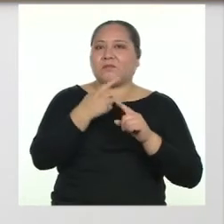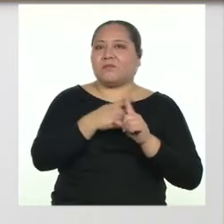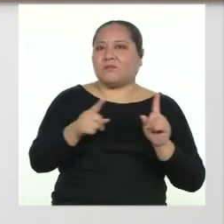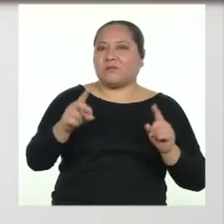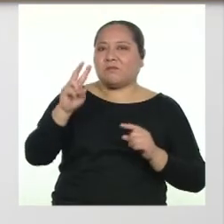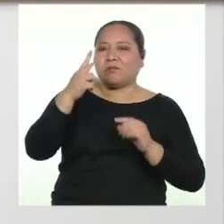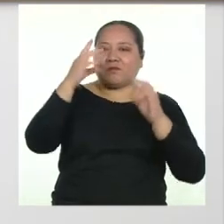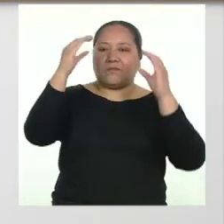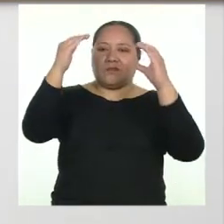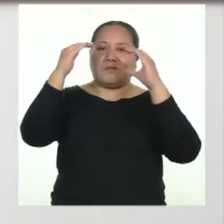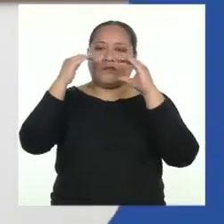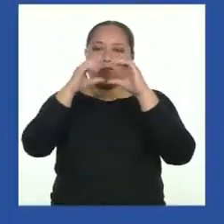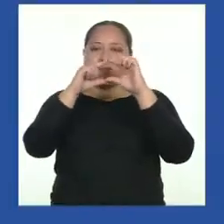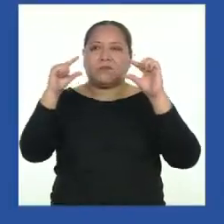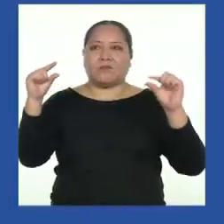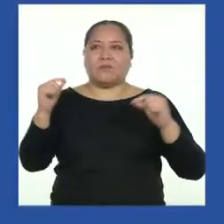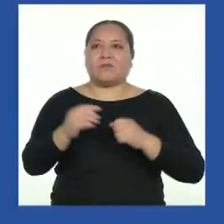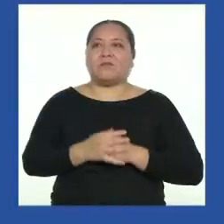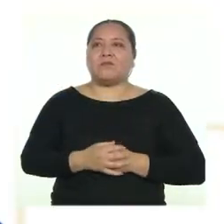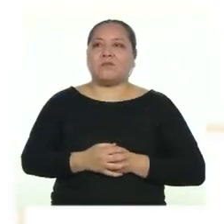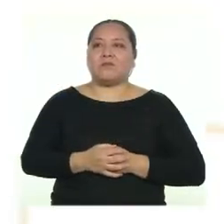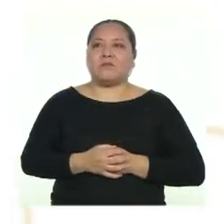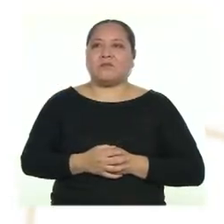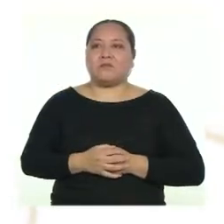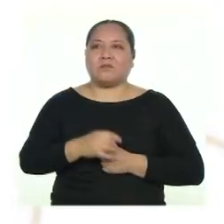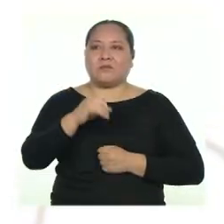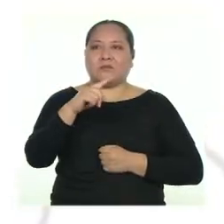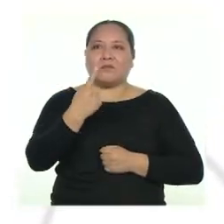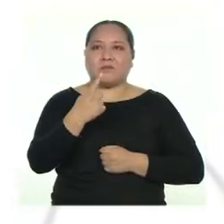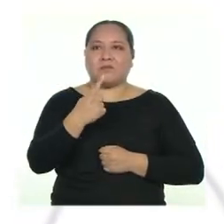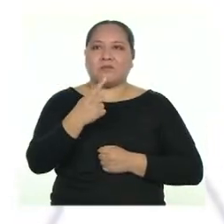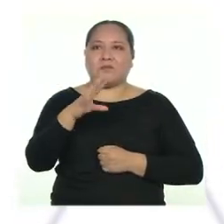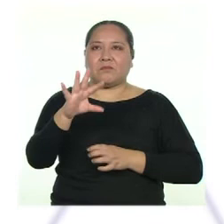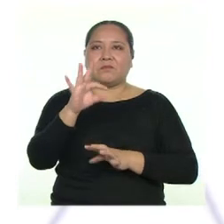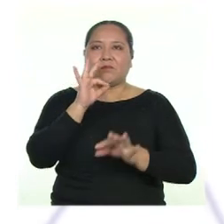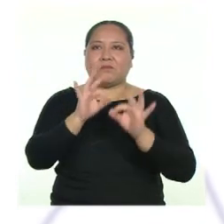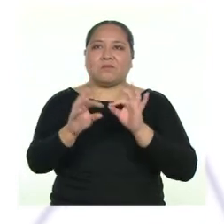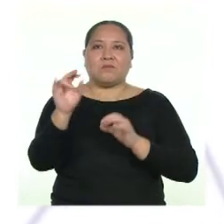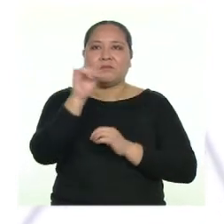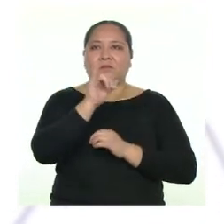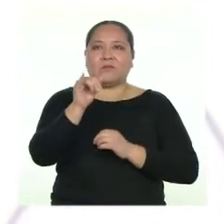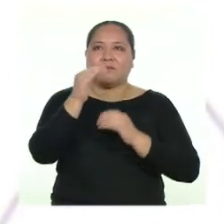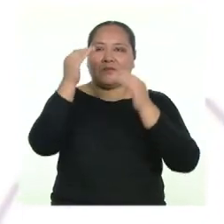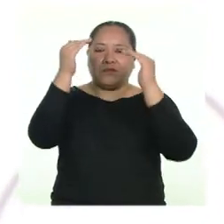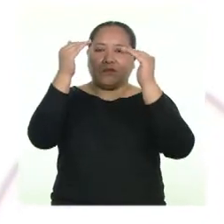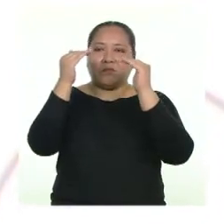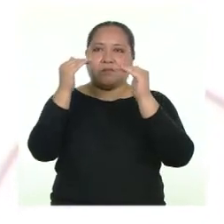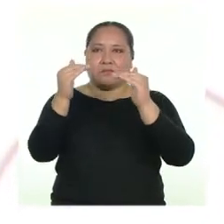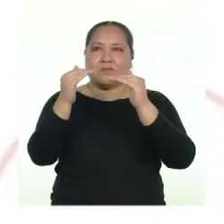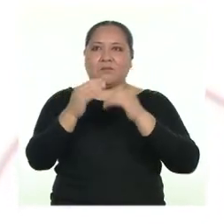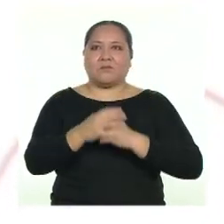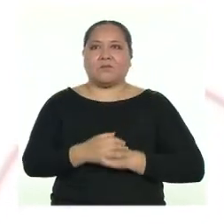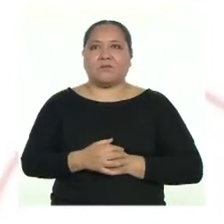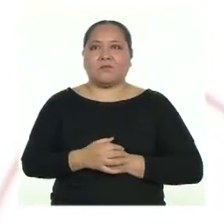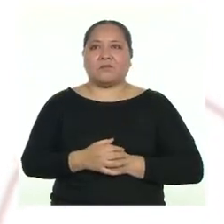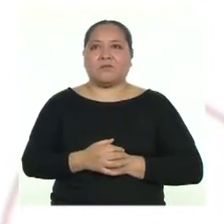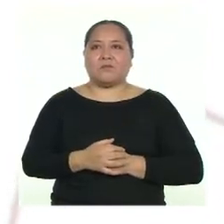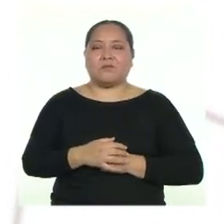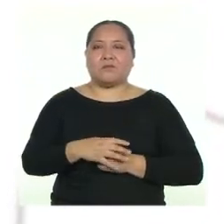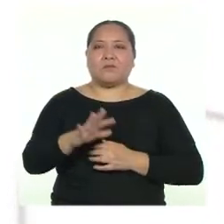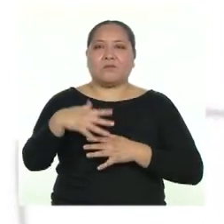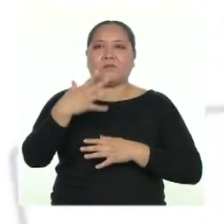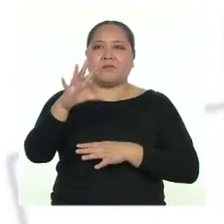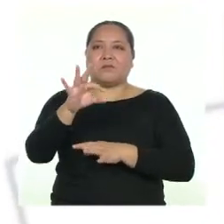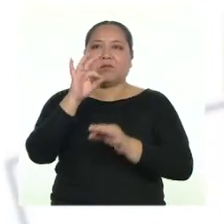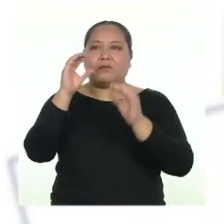con la segunda ecuación. Primero, despejamos la misma variable que en la ecuación anterior. Luego, hallamos